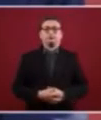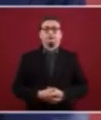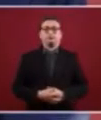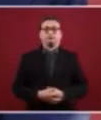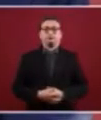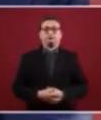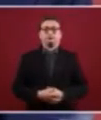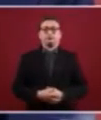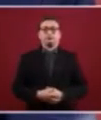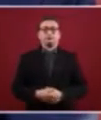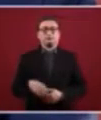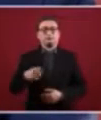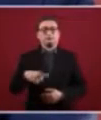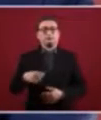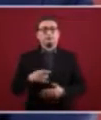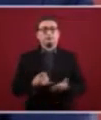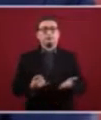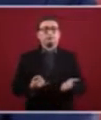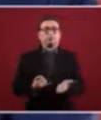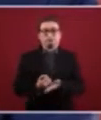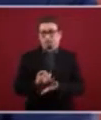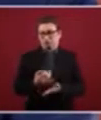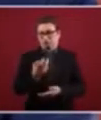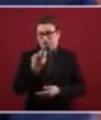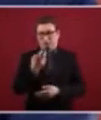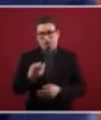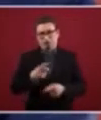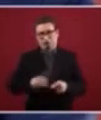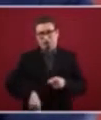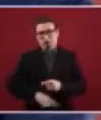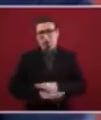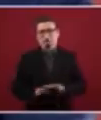decidió que no haya Estado Mayor presidencial,